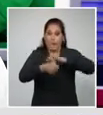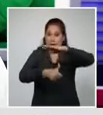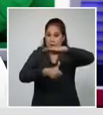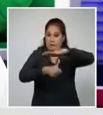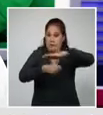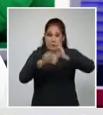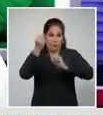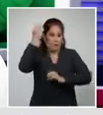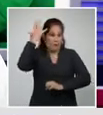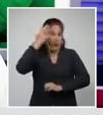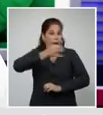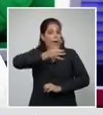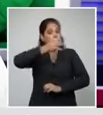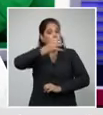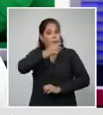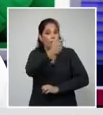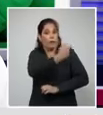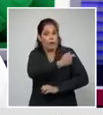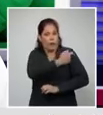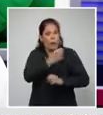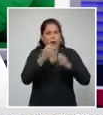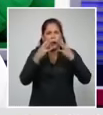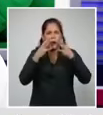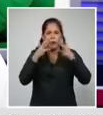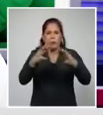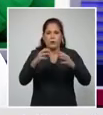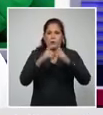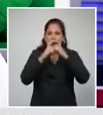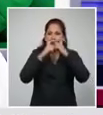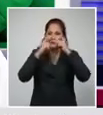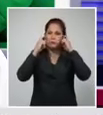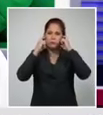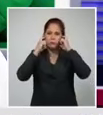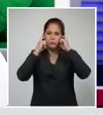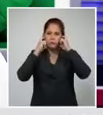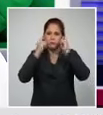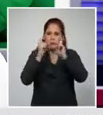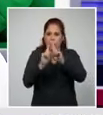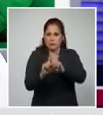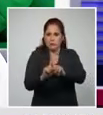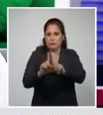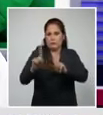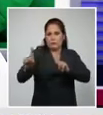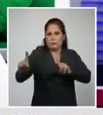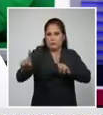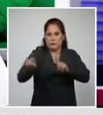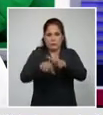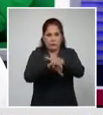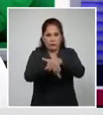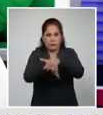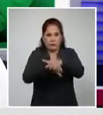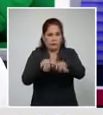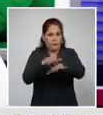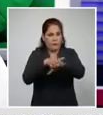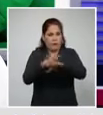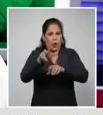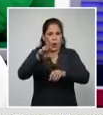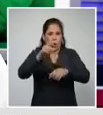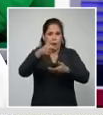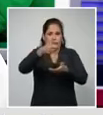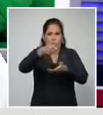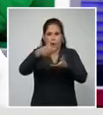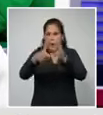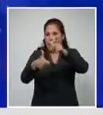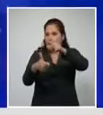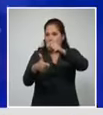pandemia, la vacuna más importante es esta, el distanciamiento, las soluciones desinfectantes. Hasta